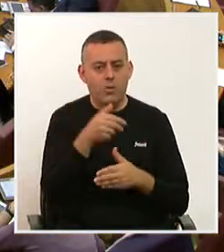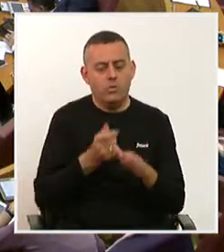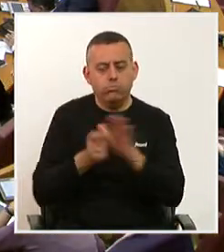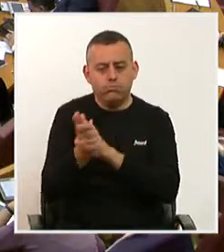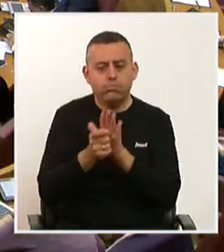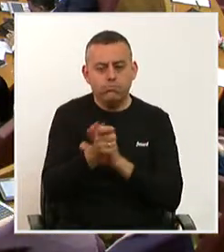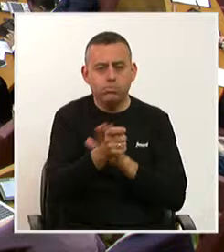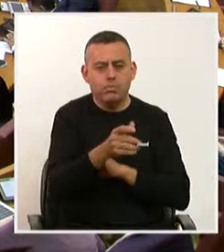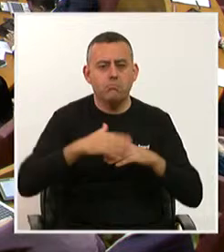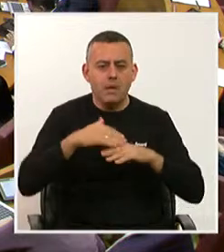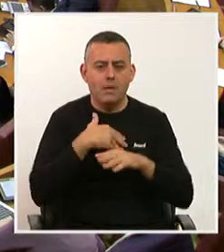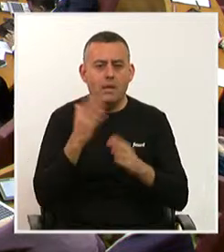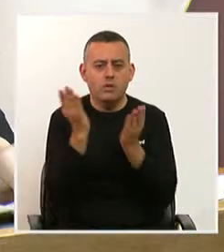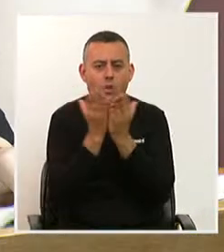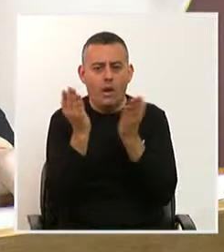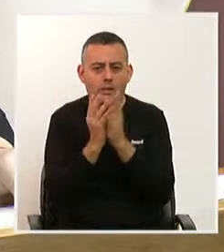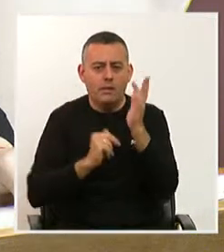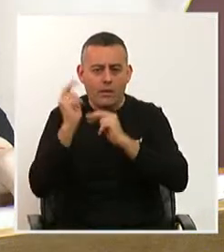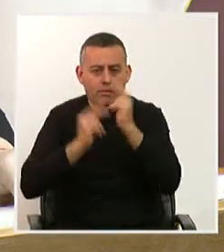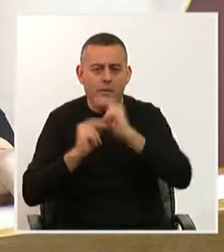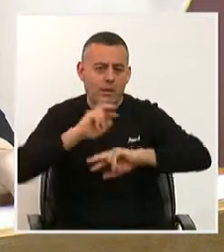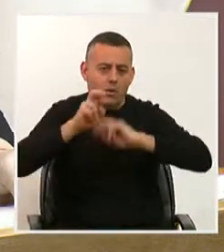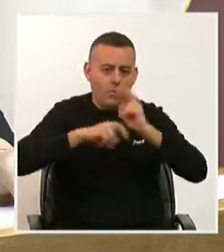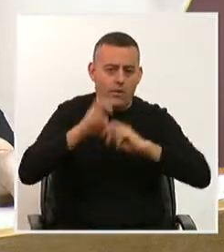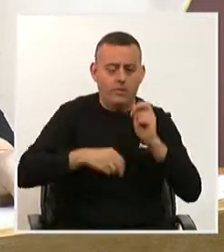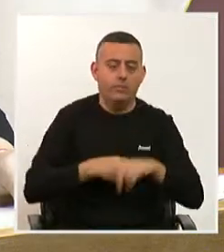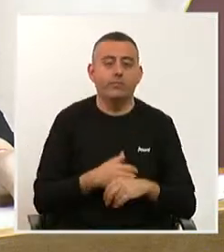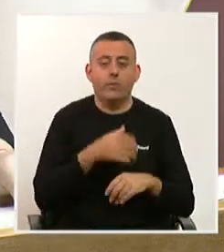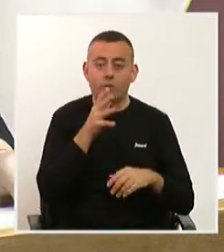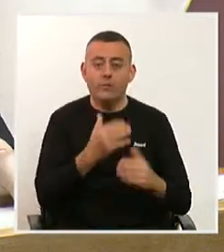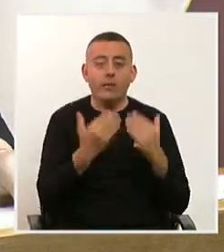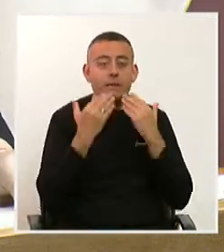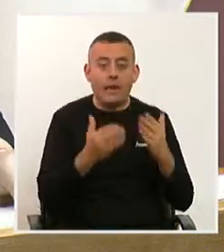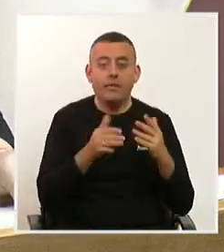yuc graci y